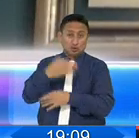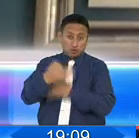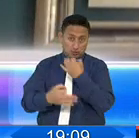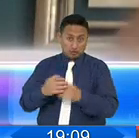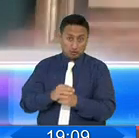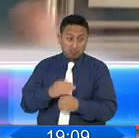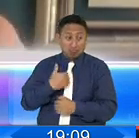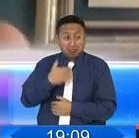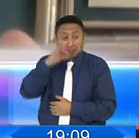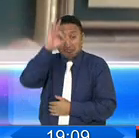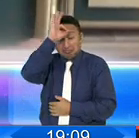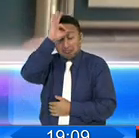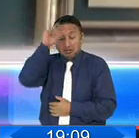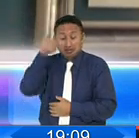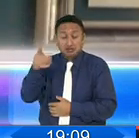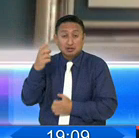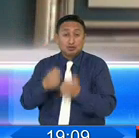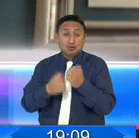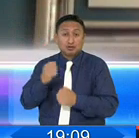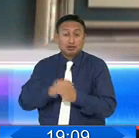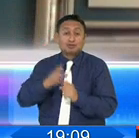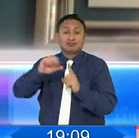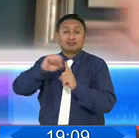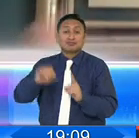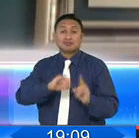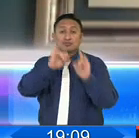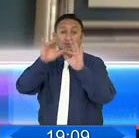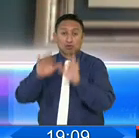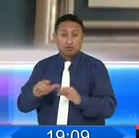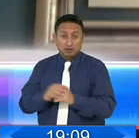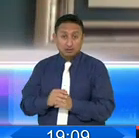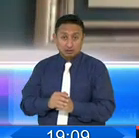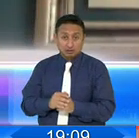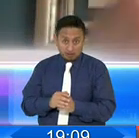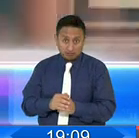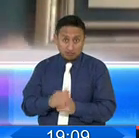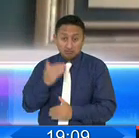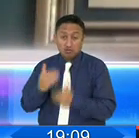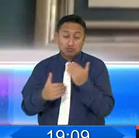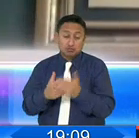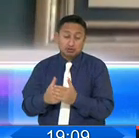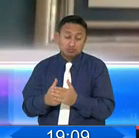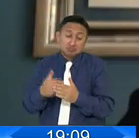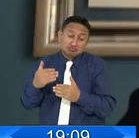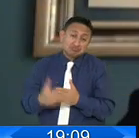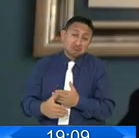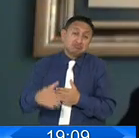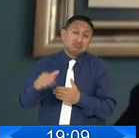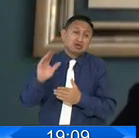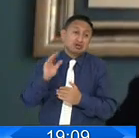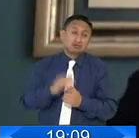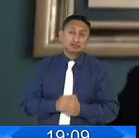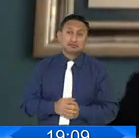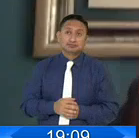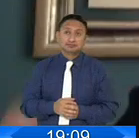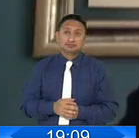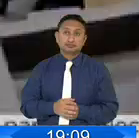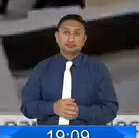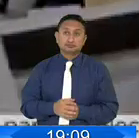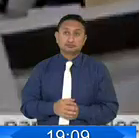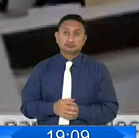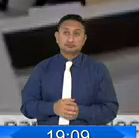Judicatura de este desperfecto del sistema informático, de todos los sistemas, y hubiéramos manejado de esto de manera